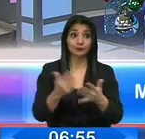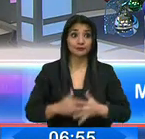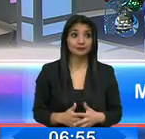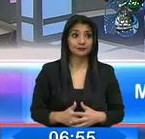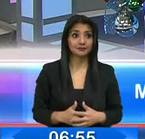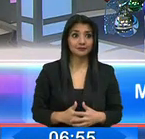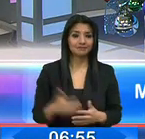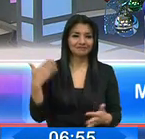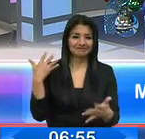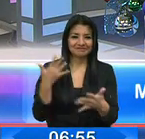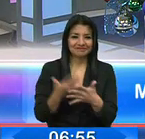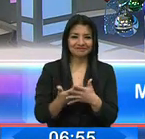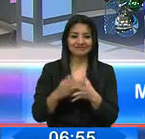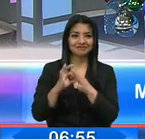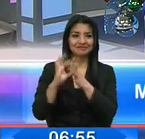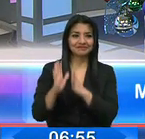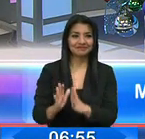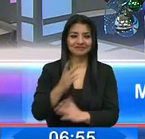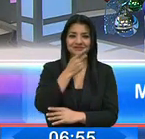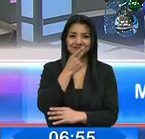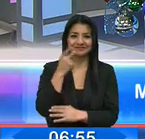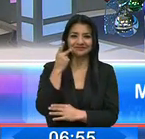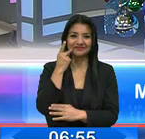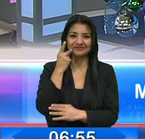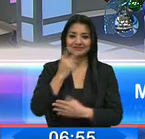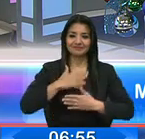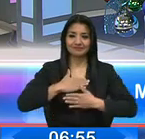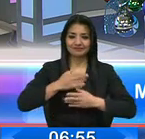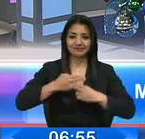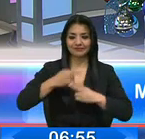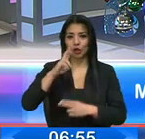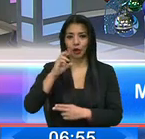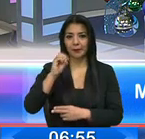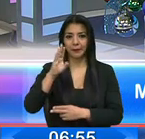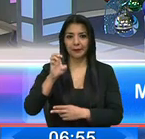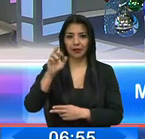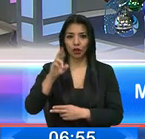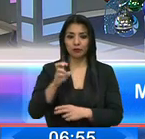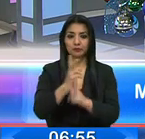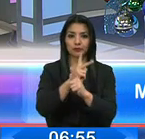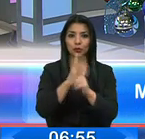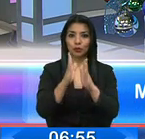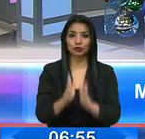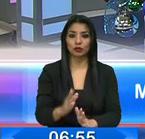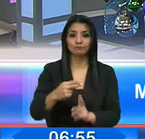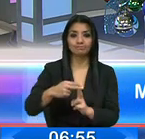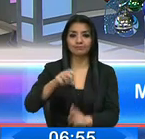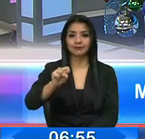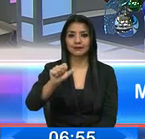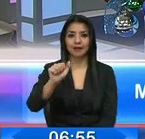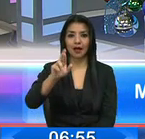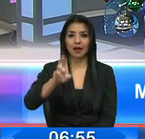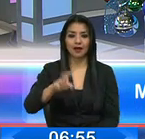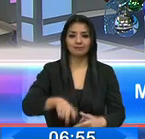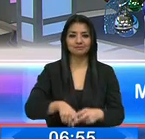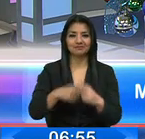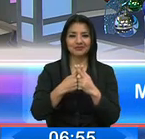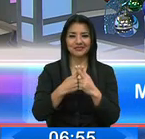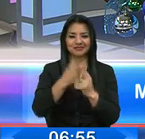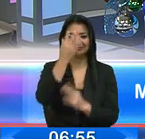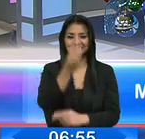en las últimas horas. Alison Corral, Dianita Moreno, quien les habla, Roberto Álvarez Vandemer, con la producción de Sara Naranjo. Aquí estamos. Querida mía, buenos